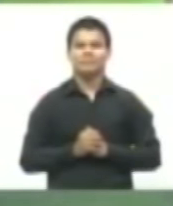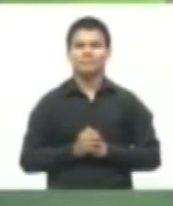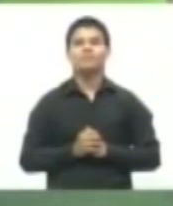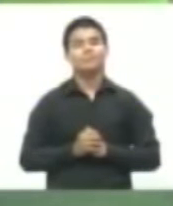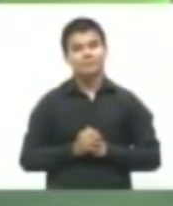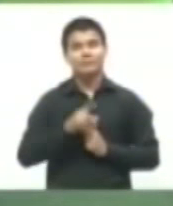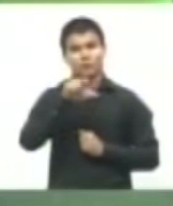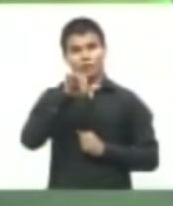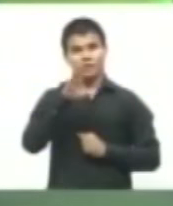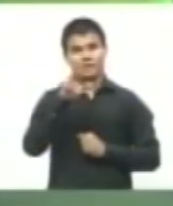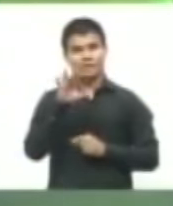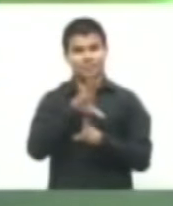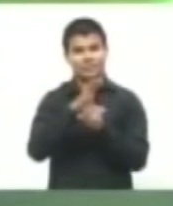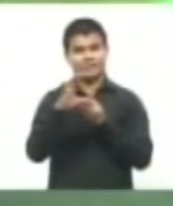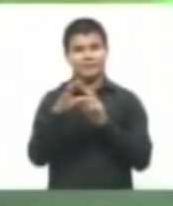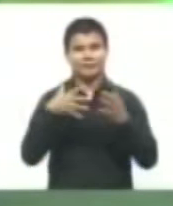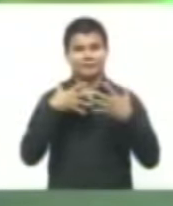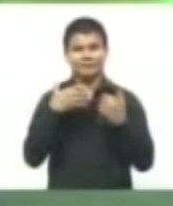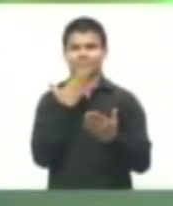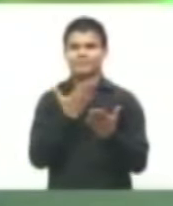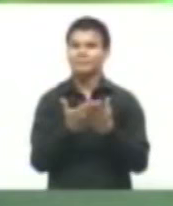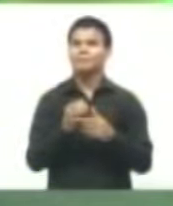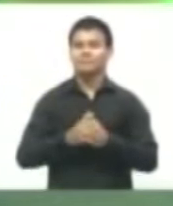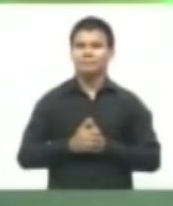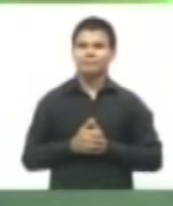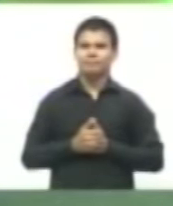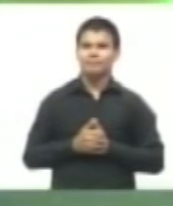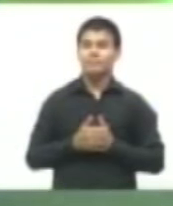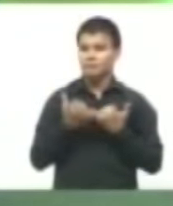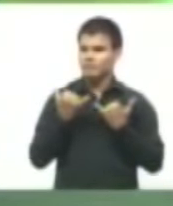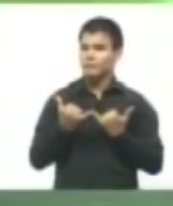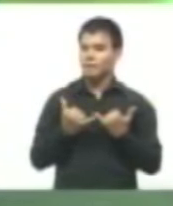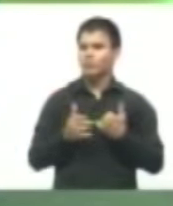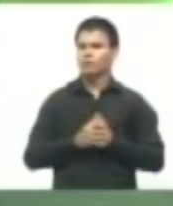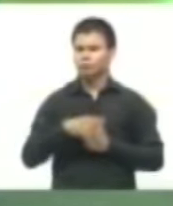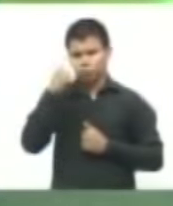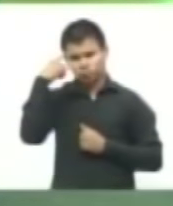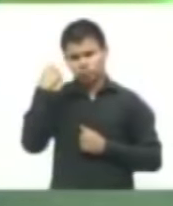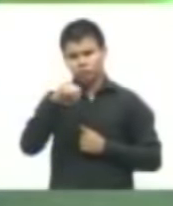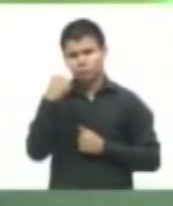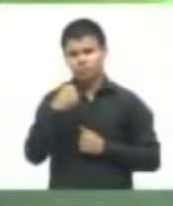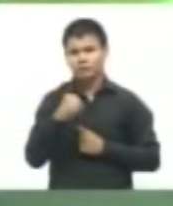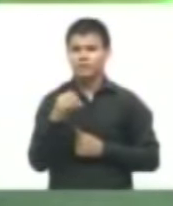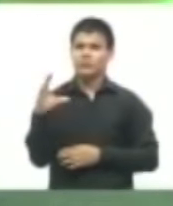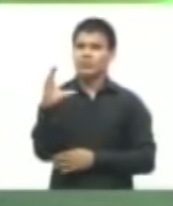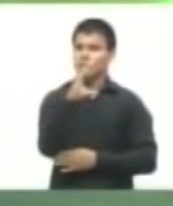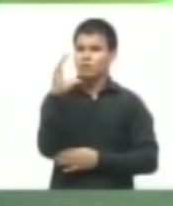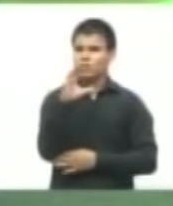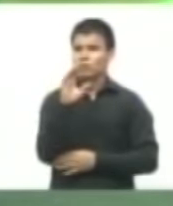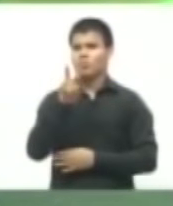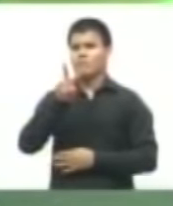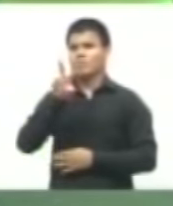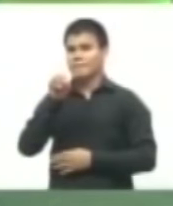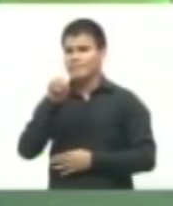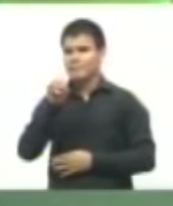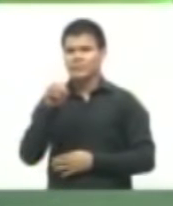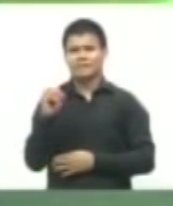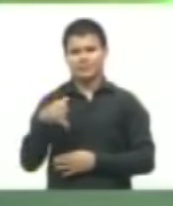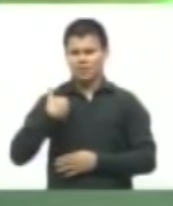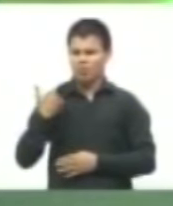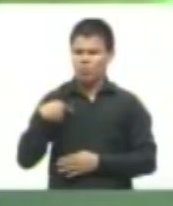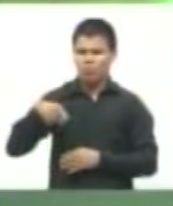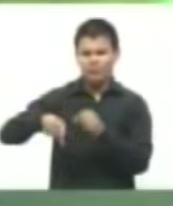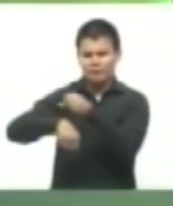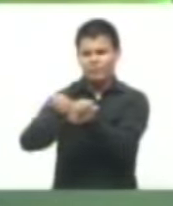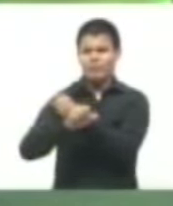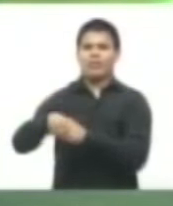con la actualidad del entretenimiento, Lili. Marcos, estamos altamente preocupados con el futuro de nuestra selección Colombia. Claro, Sub-20 no perdió. No se preocupen tanto,